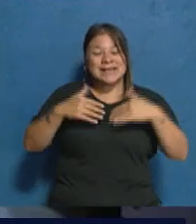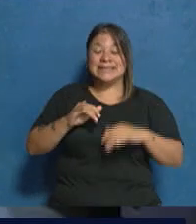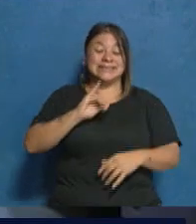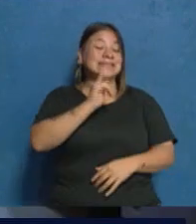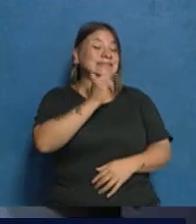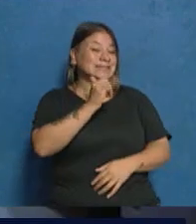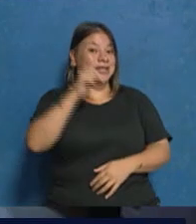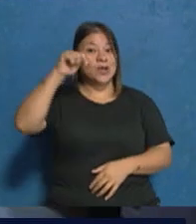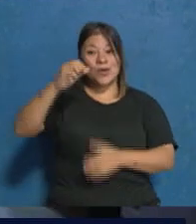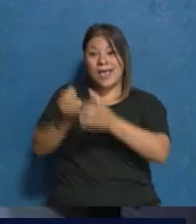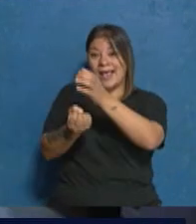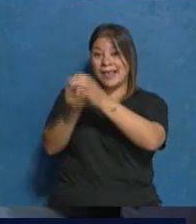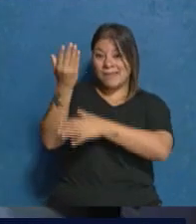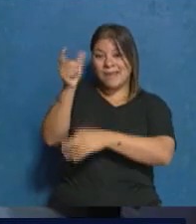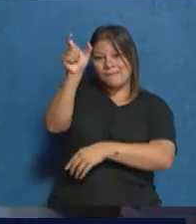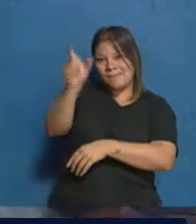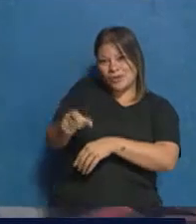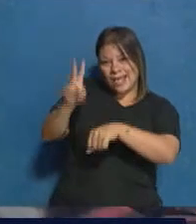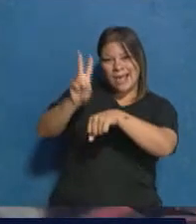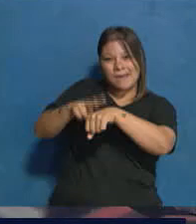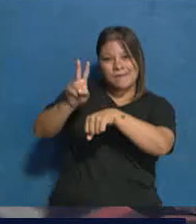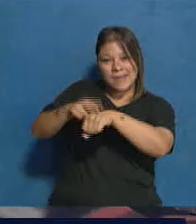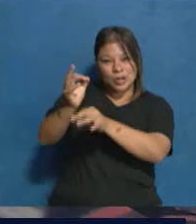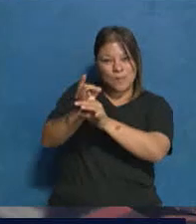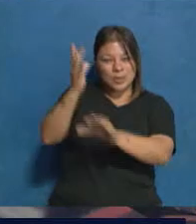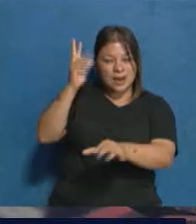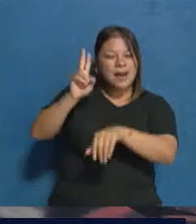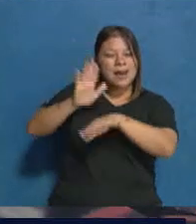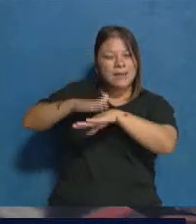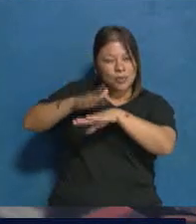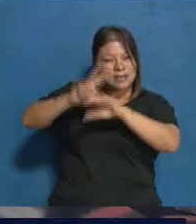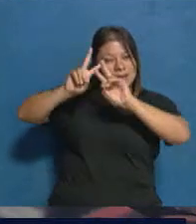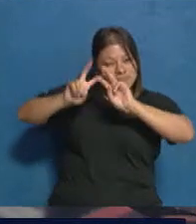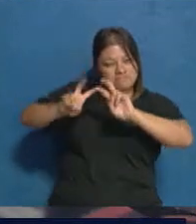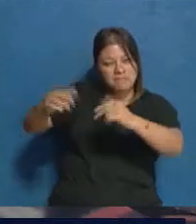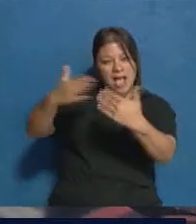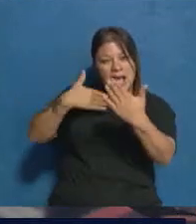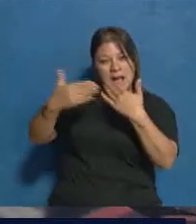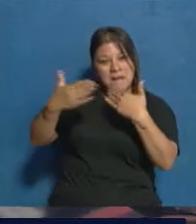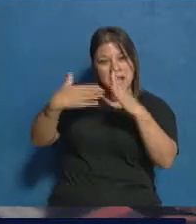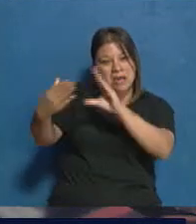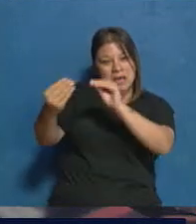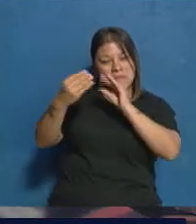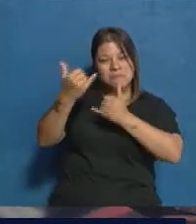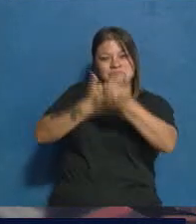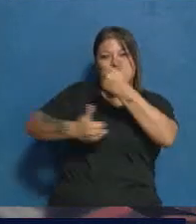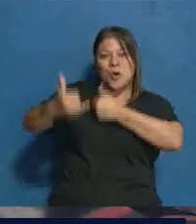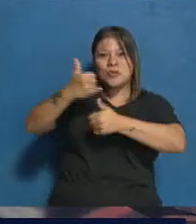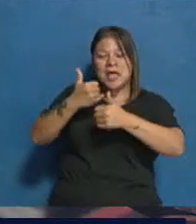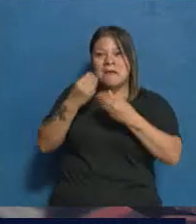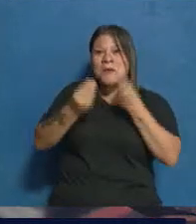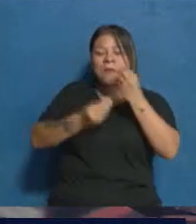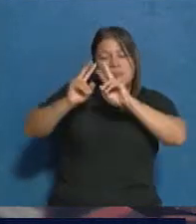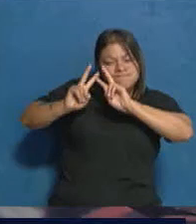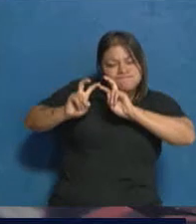hablamos con uno de los autores de esta investigación y nos contaba cómo va el paso a paso. Y esto está bueno,